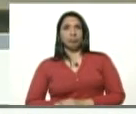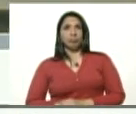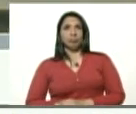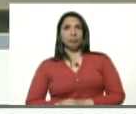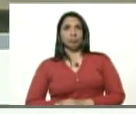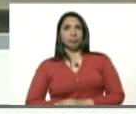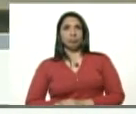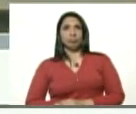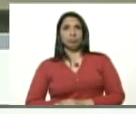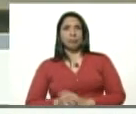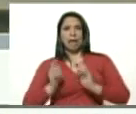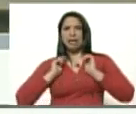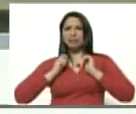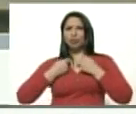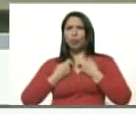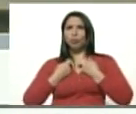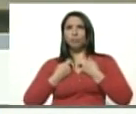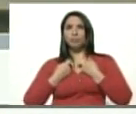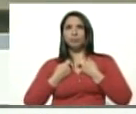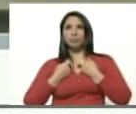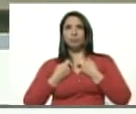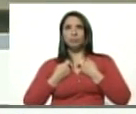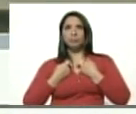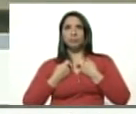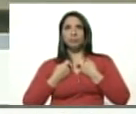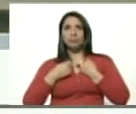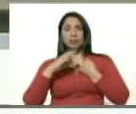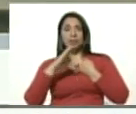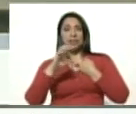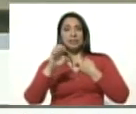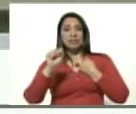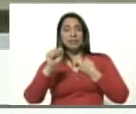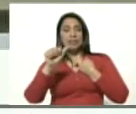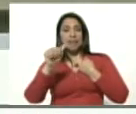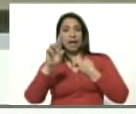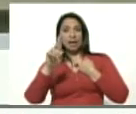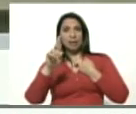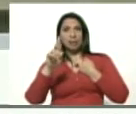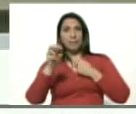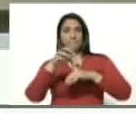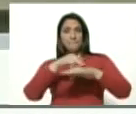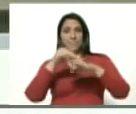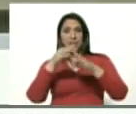Repita, por Aristóbulo. Favor. Aristóbulo. César. Trompis.